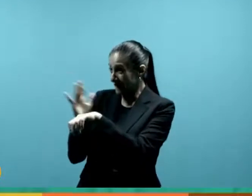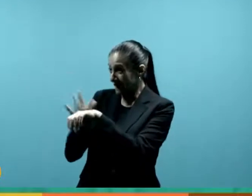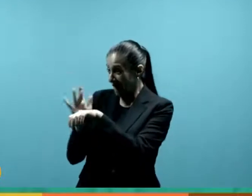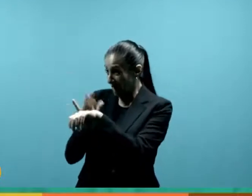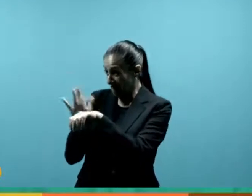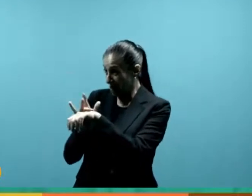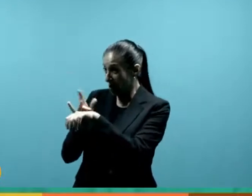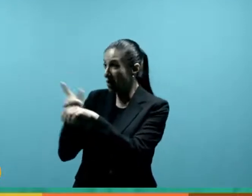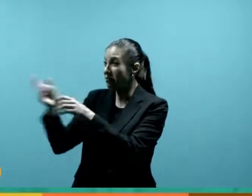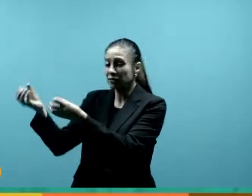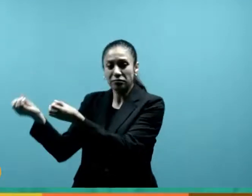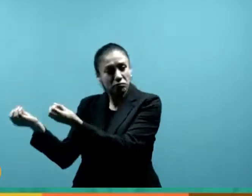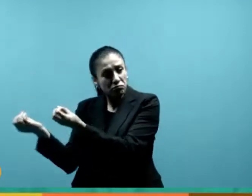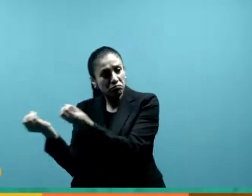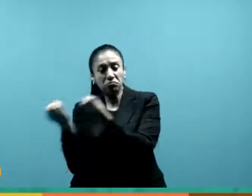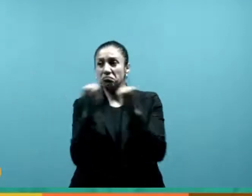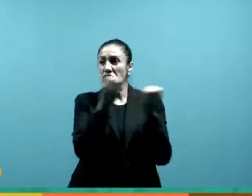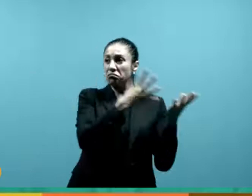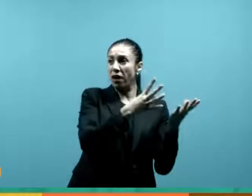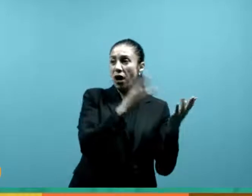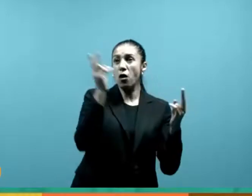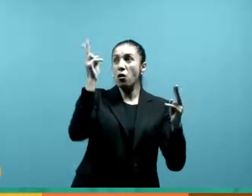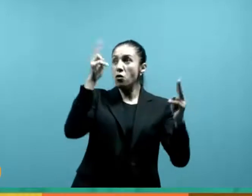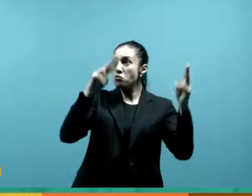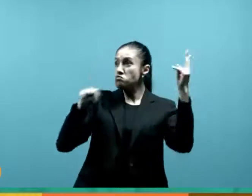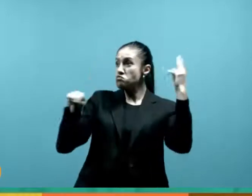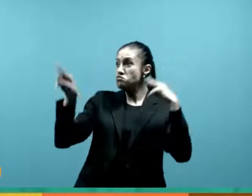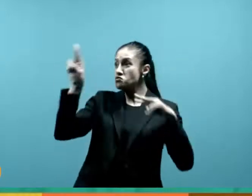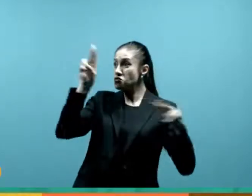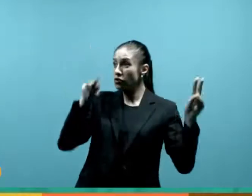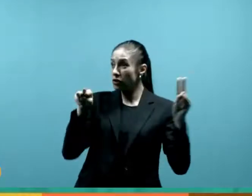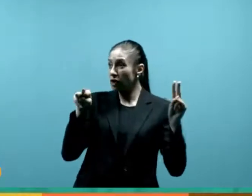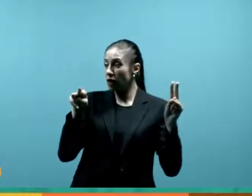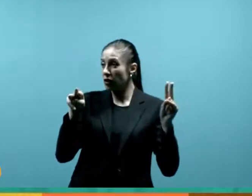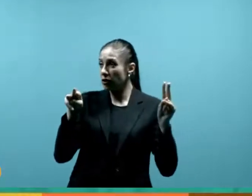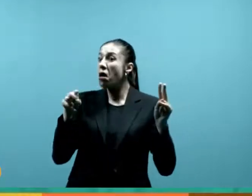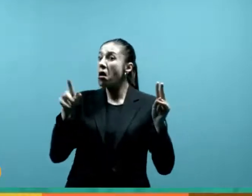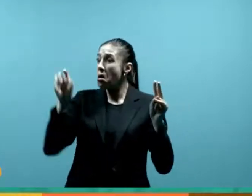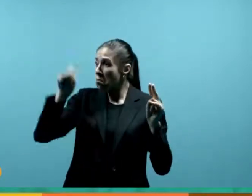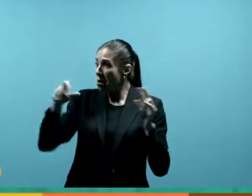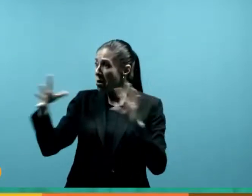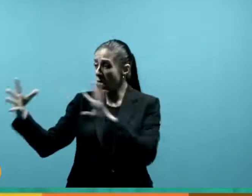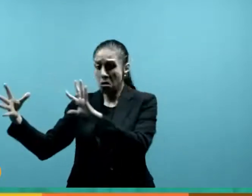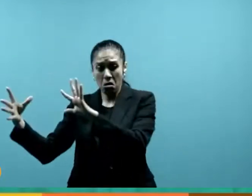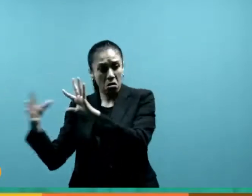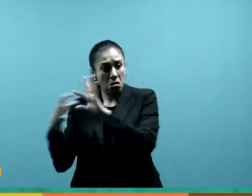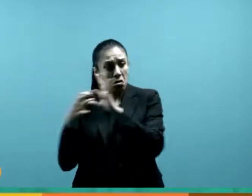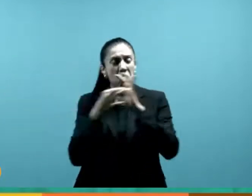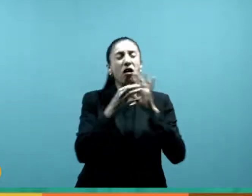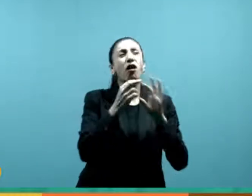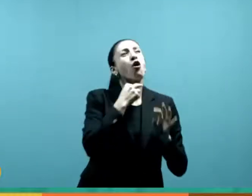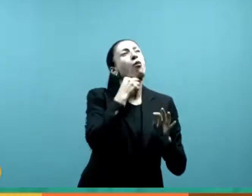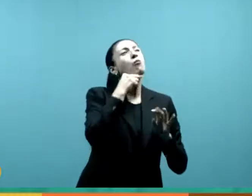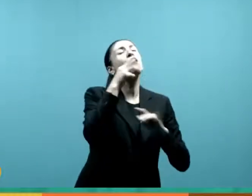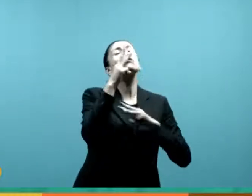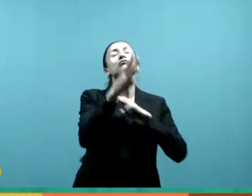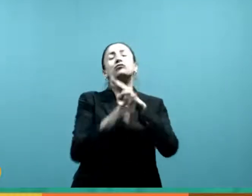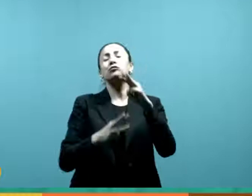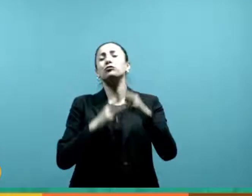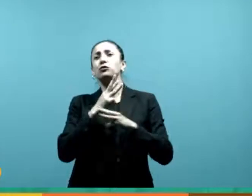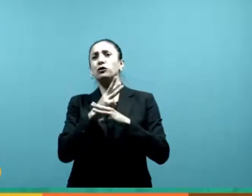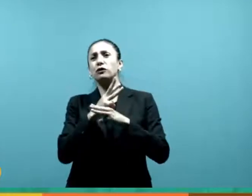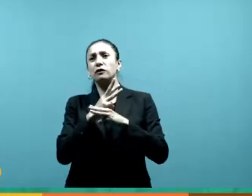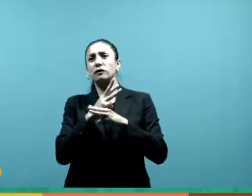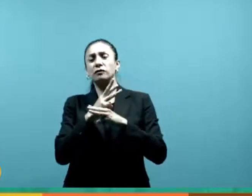puedan donarlos al memorial y pueden unirse al coro de voces mundial que cuenta